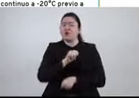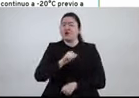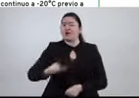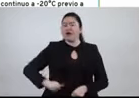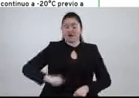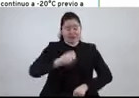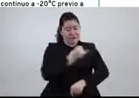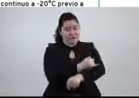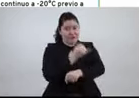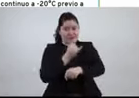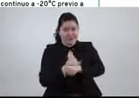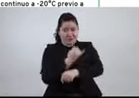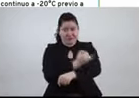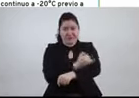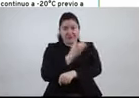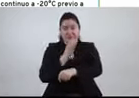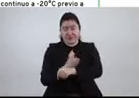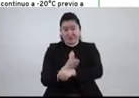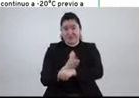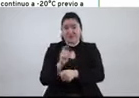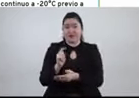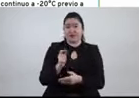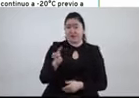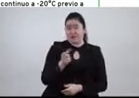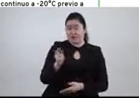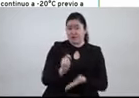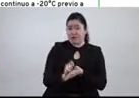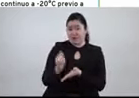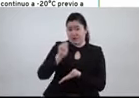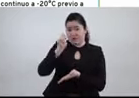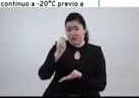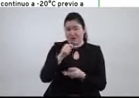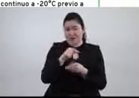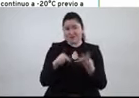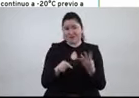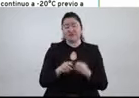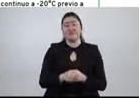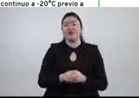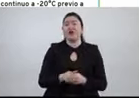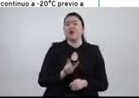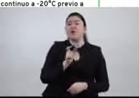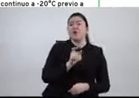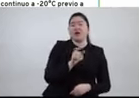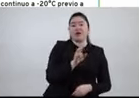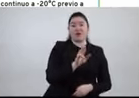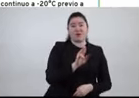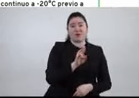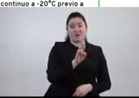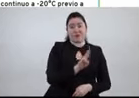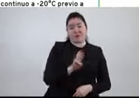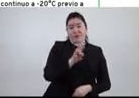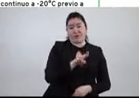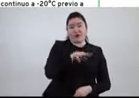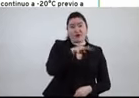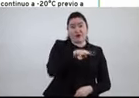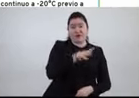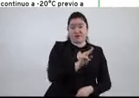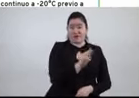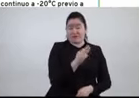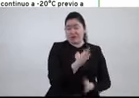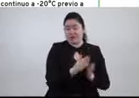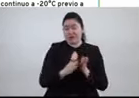de Iztapalapa, Iztacalco, Xochimilco y Tláhuac del miércoles 19 de mayo al domingo